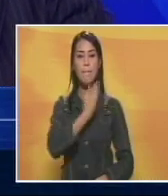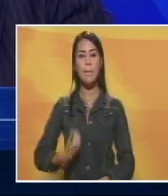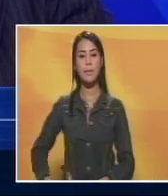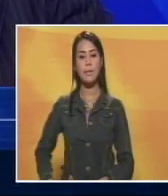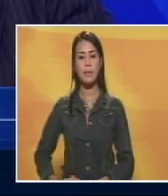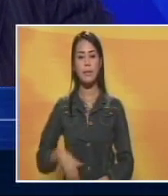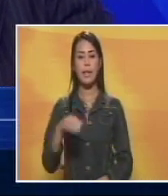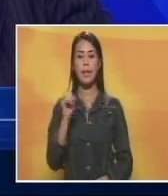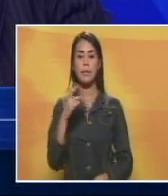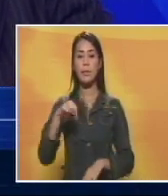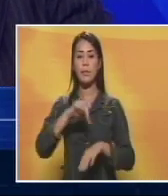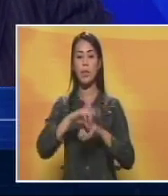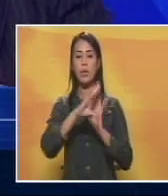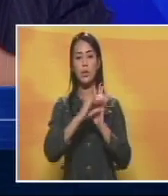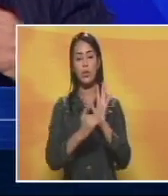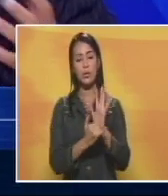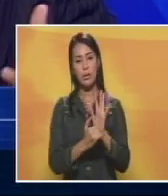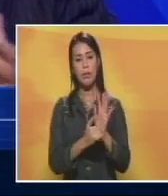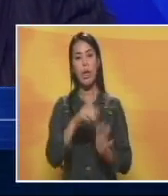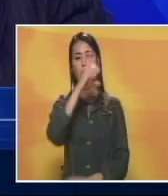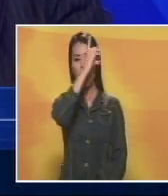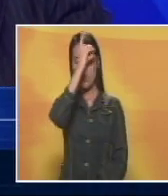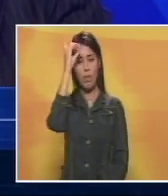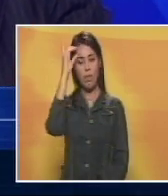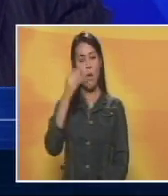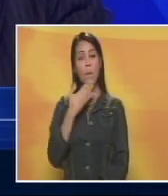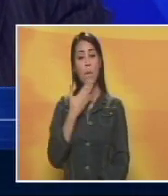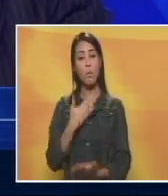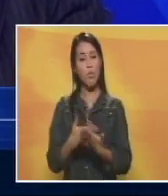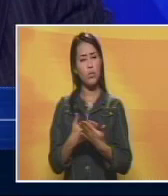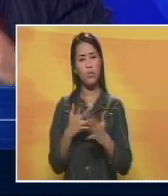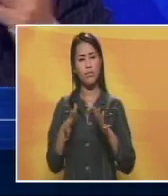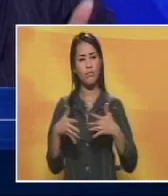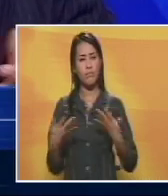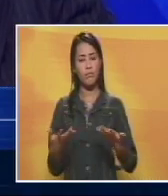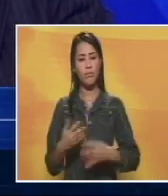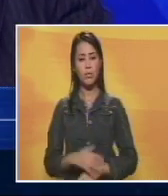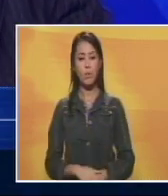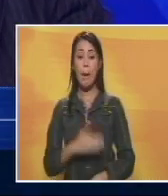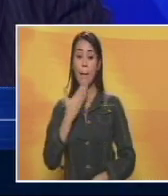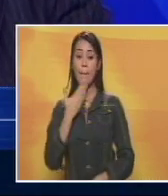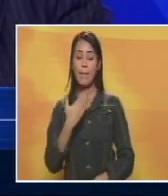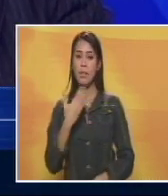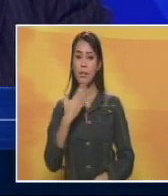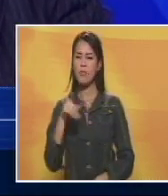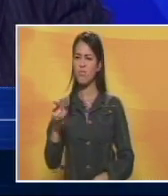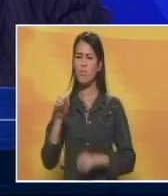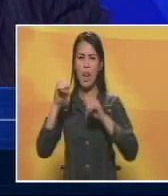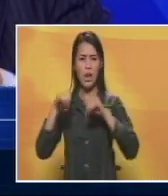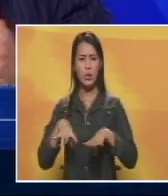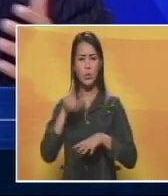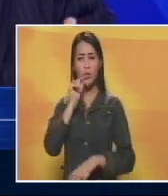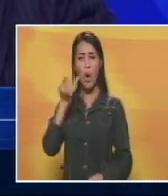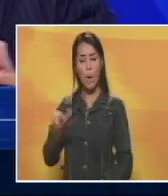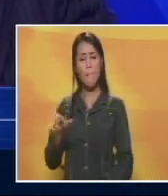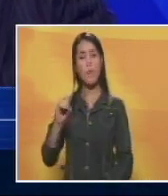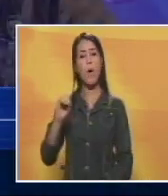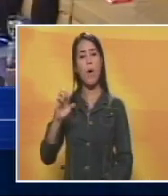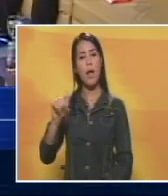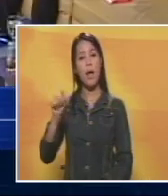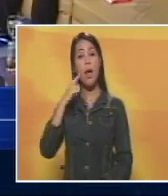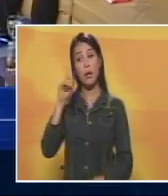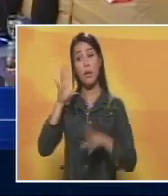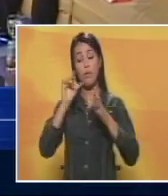Asamblea Nacional Constituyente, Diosdado Cabello, propuso solicitar la renuncia a este señor, que fue aprobada por